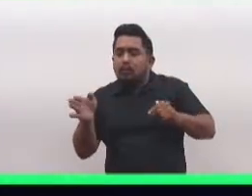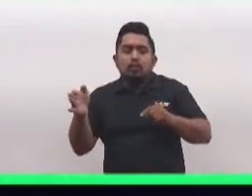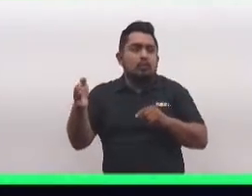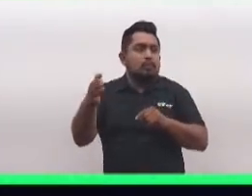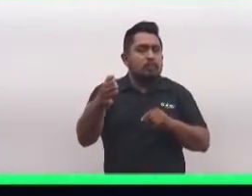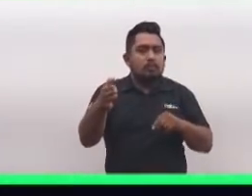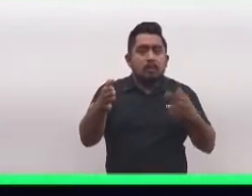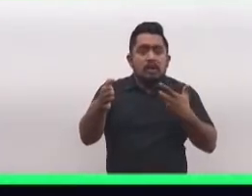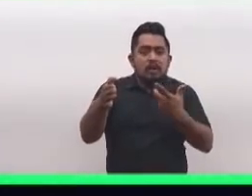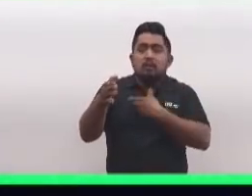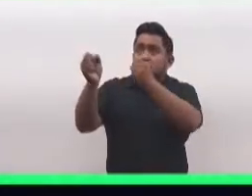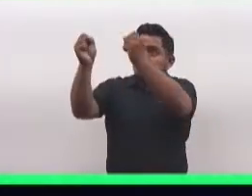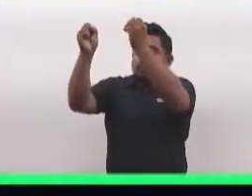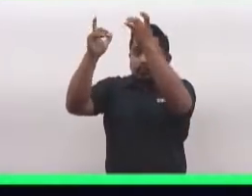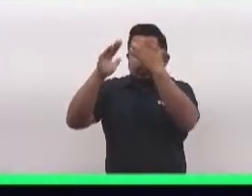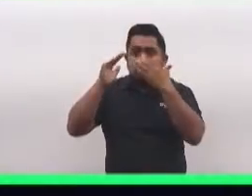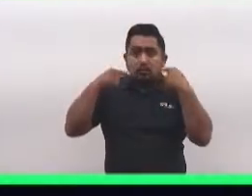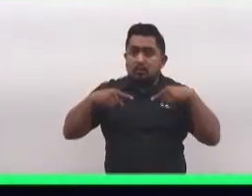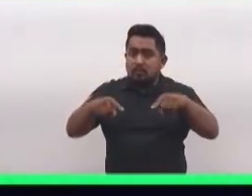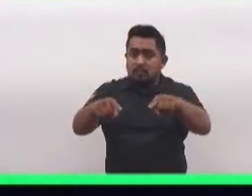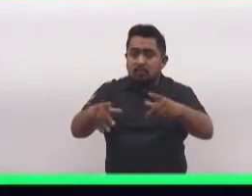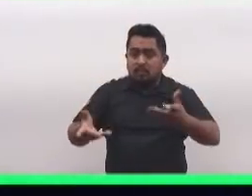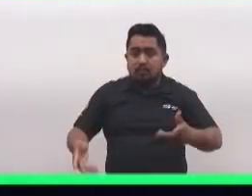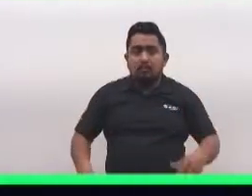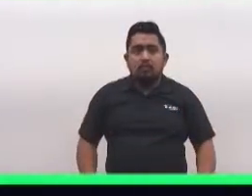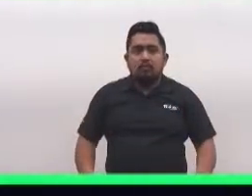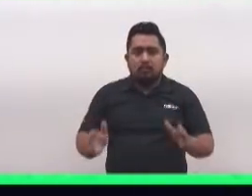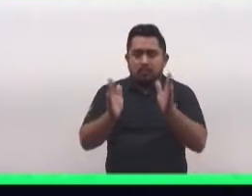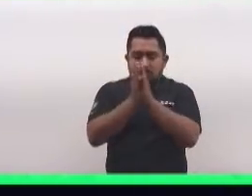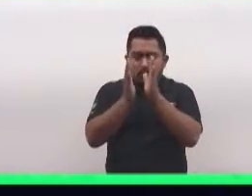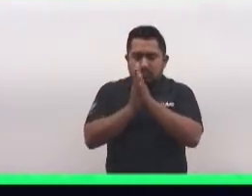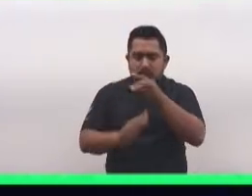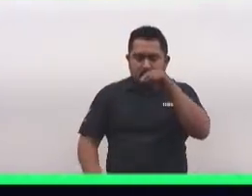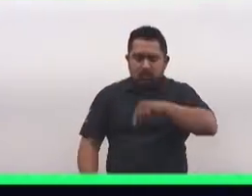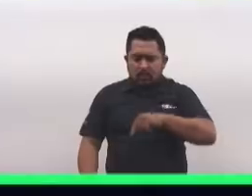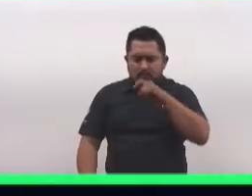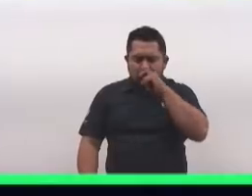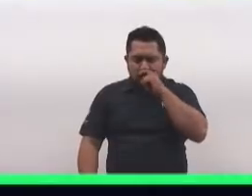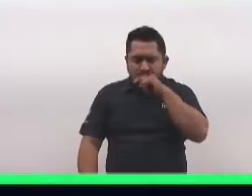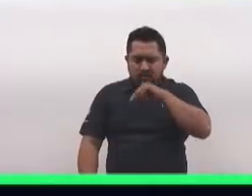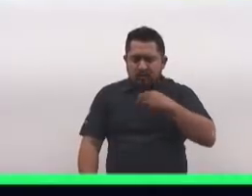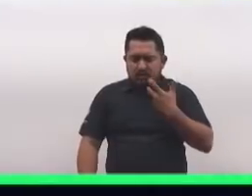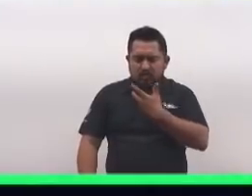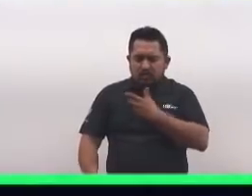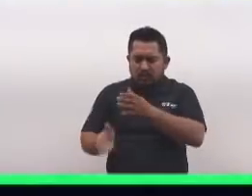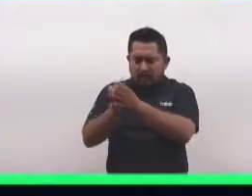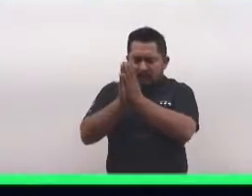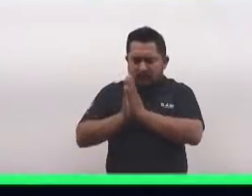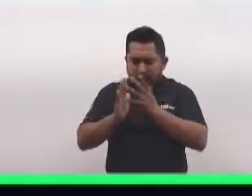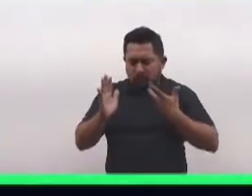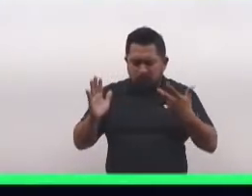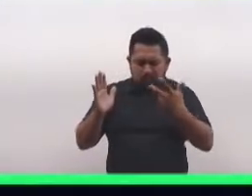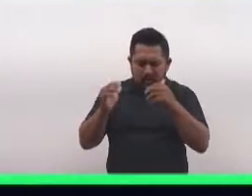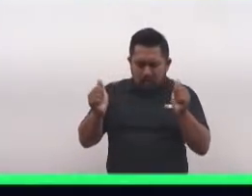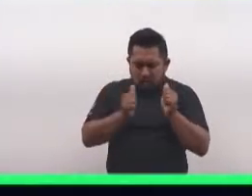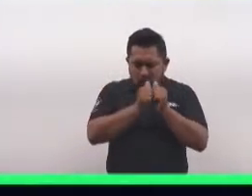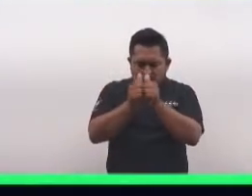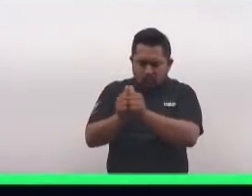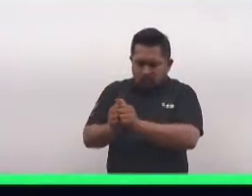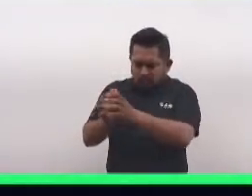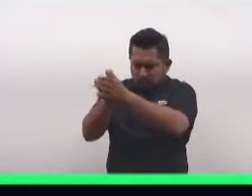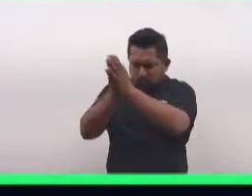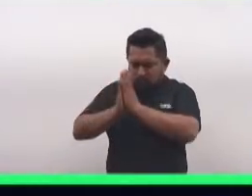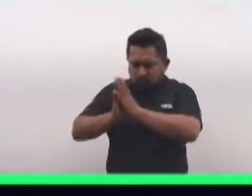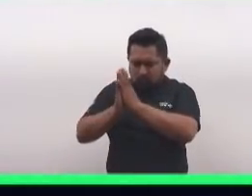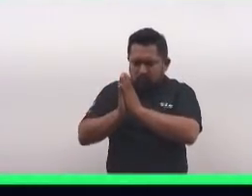perderte nada de lo que dios tiene para ti oremos al señor padre clamamos como iglesia como tu congregación